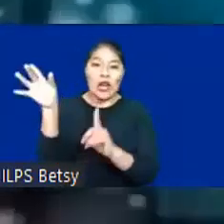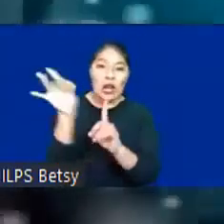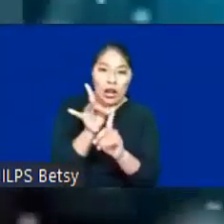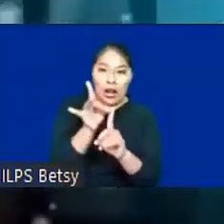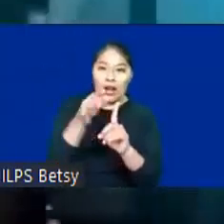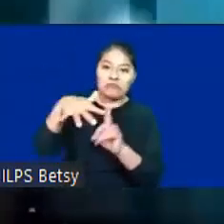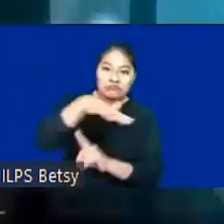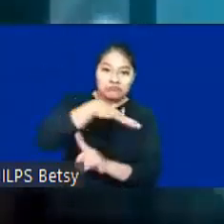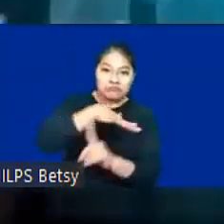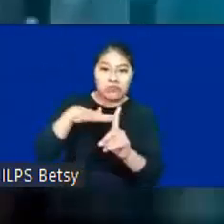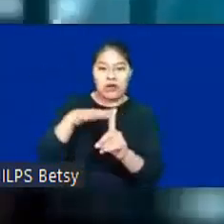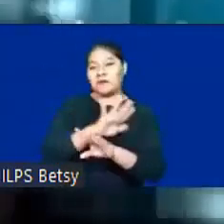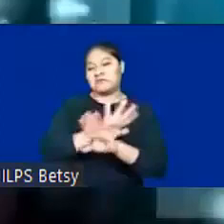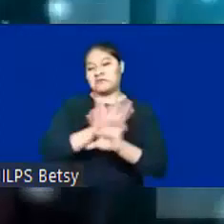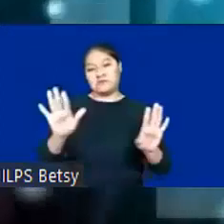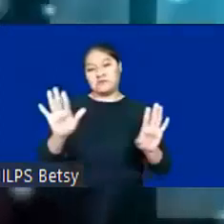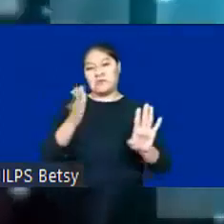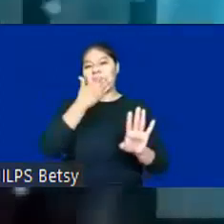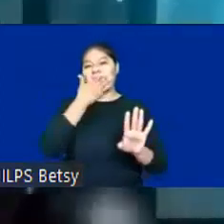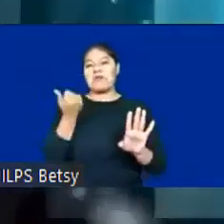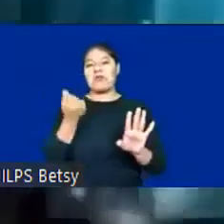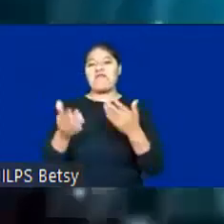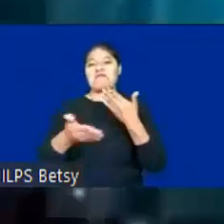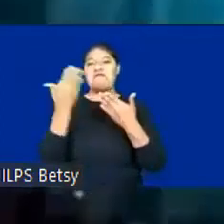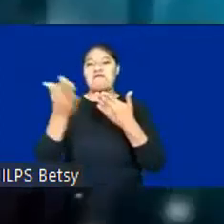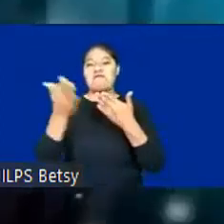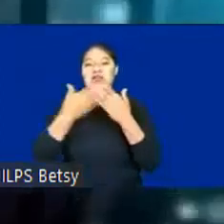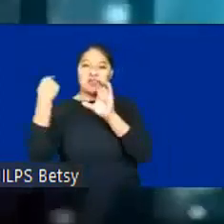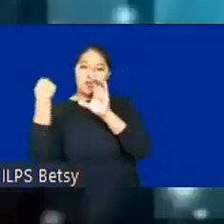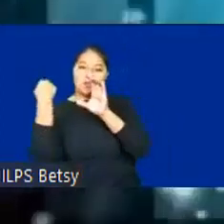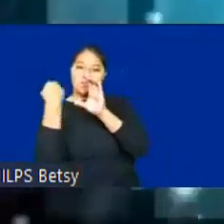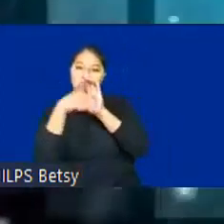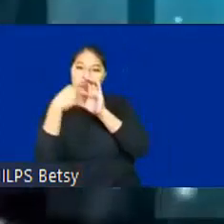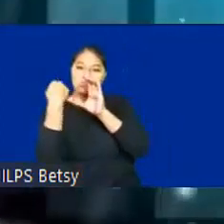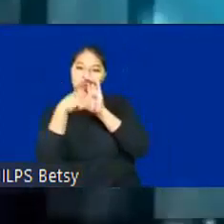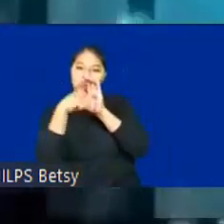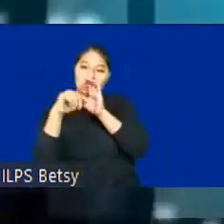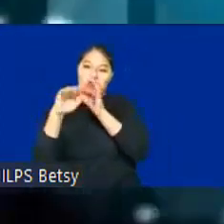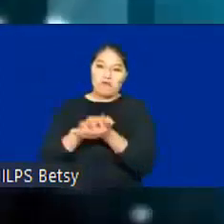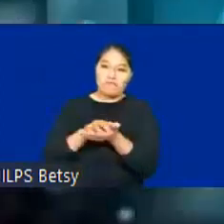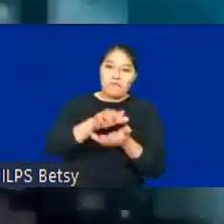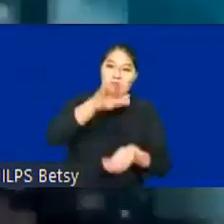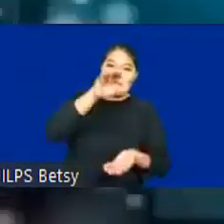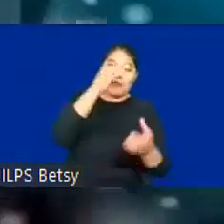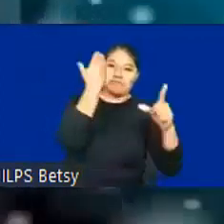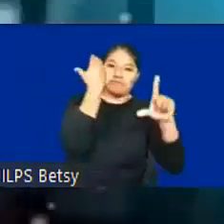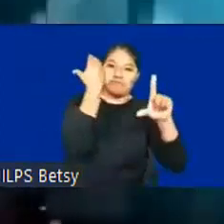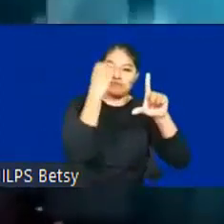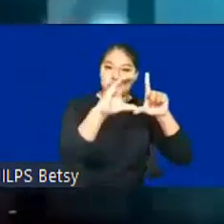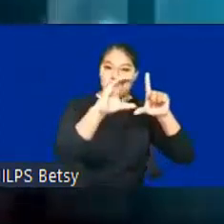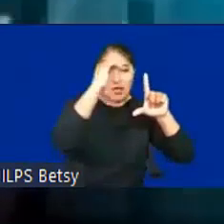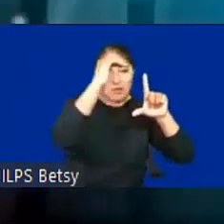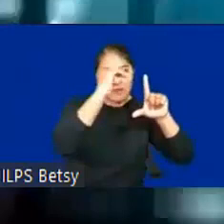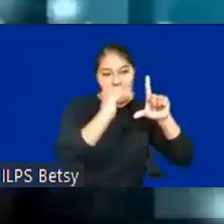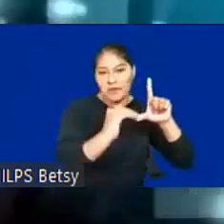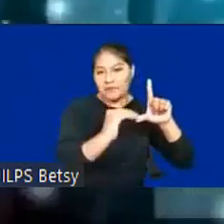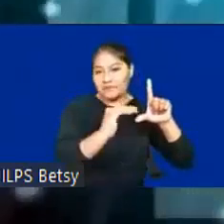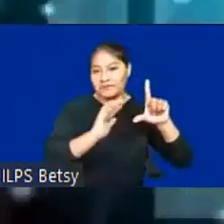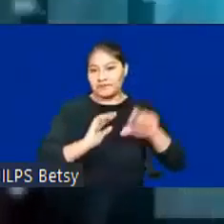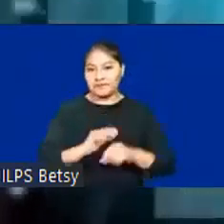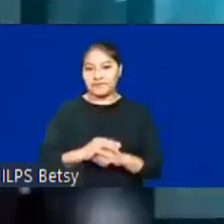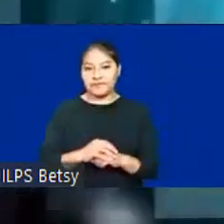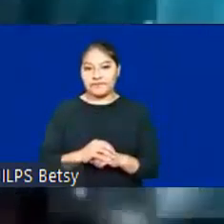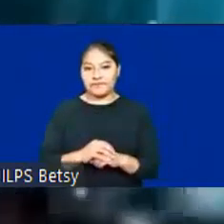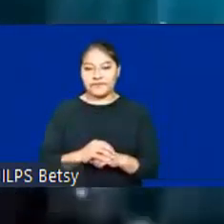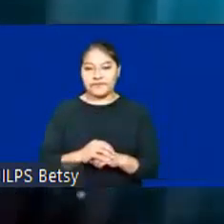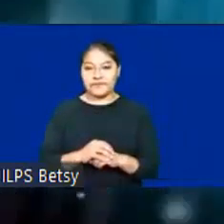a tener unas mejores condiciones dentro de un contexto de pandemia, ¿no? Por ese lado. Y por el otro lado, el tema de la reactivación económica.